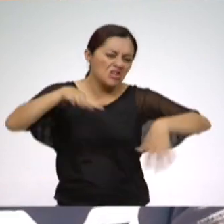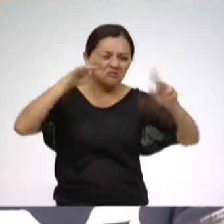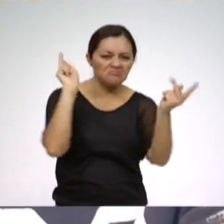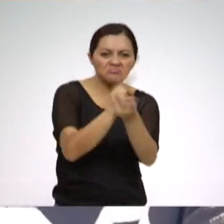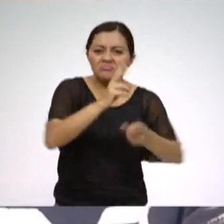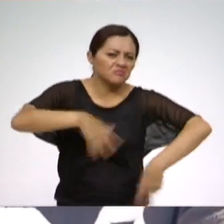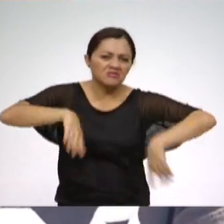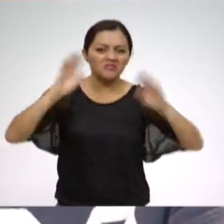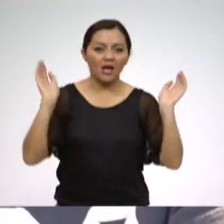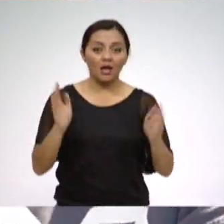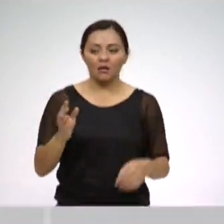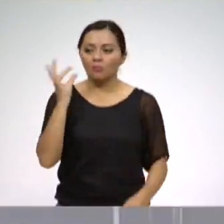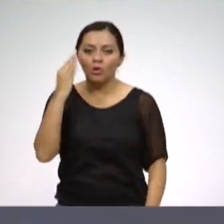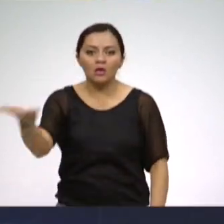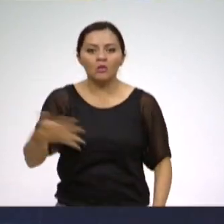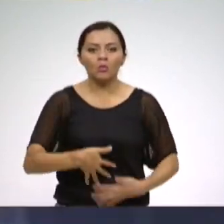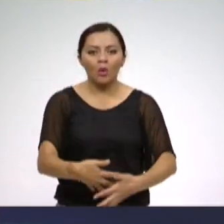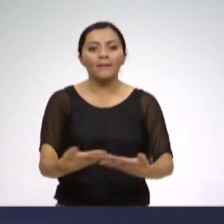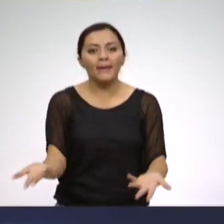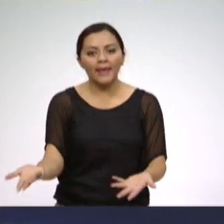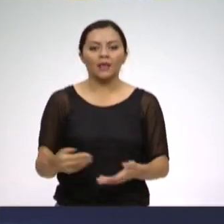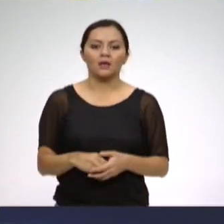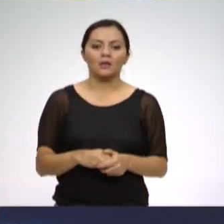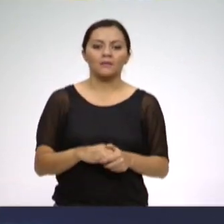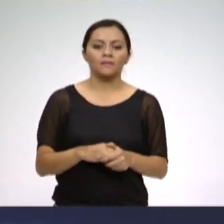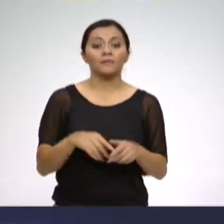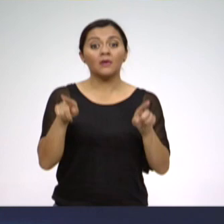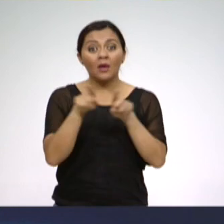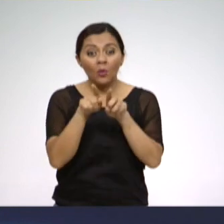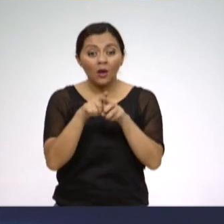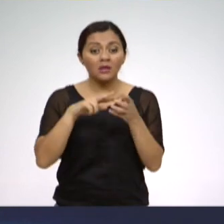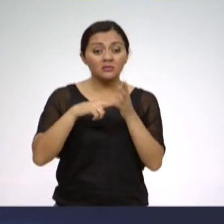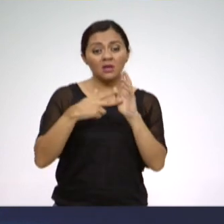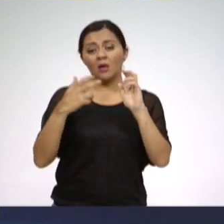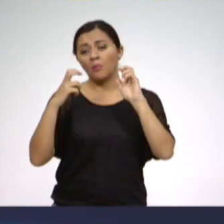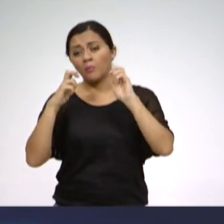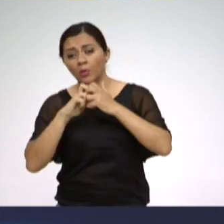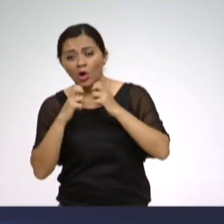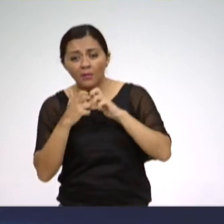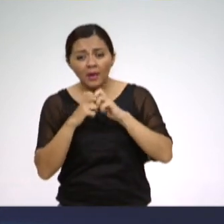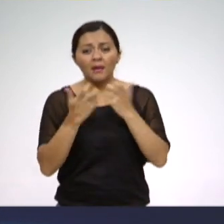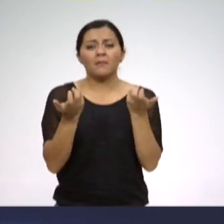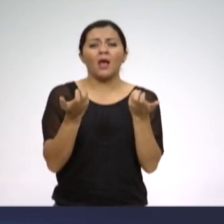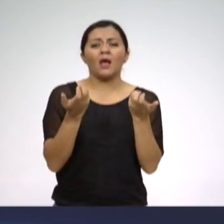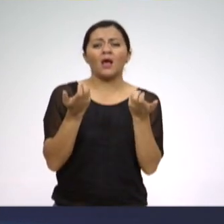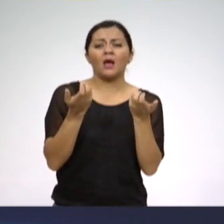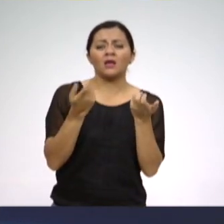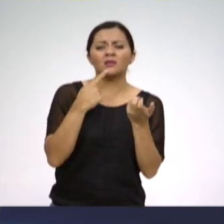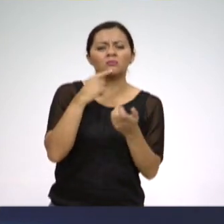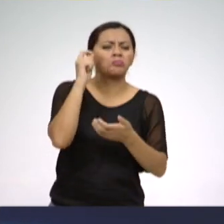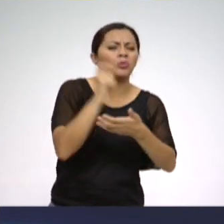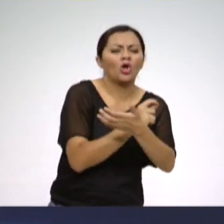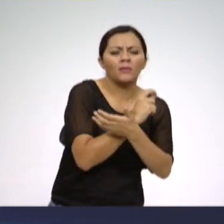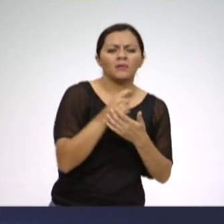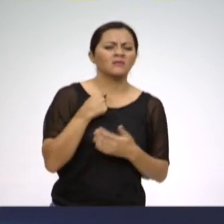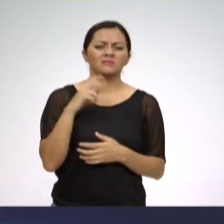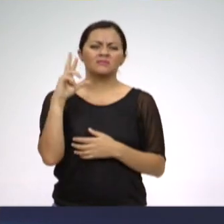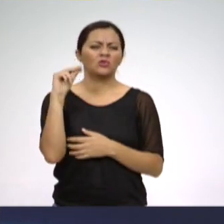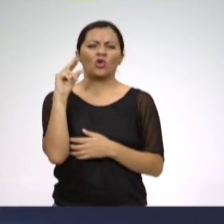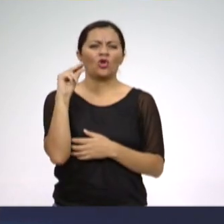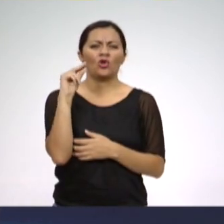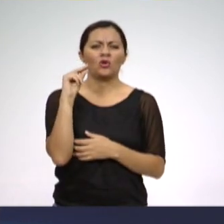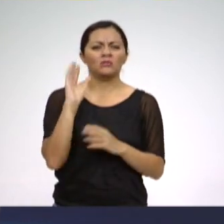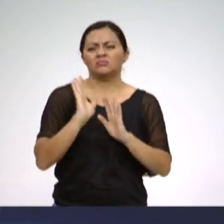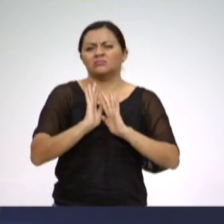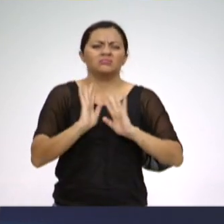las consecuencias de mujeres embarazadas. No, la postura de reprimir y de aquí no se discute de eso porque es un tema prohibido, no da